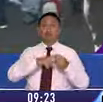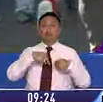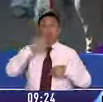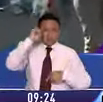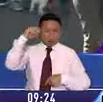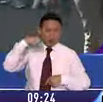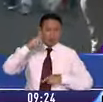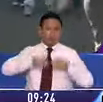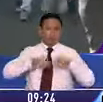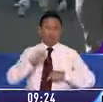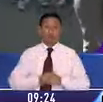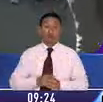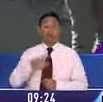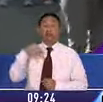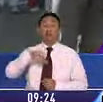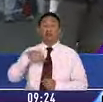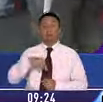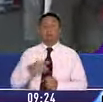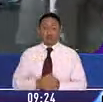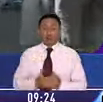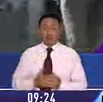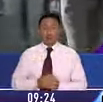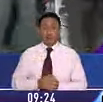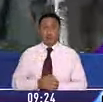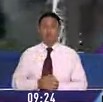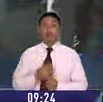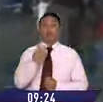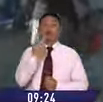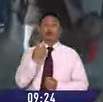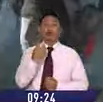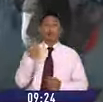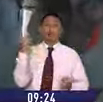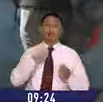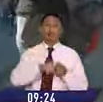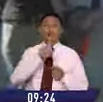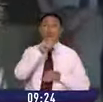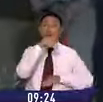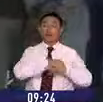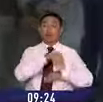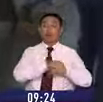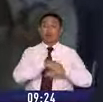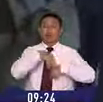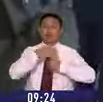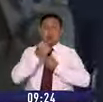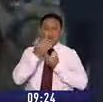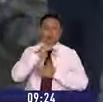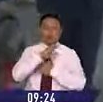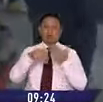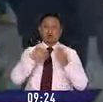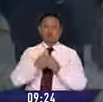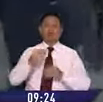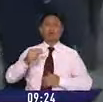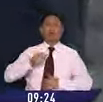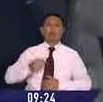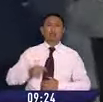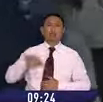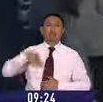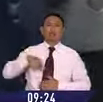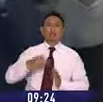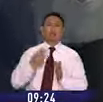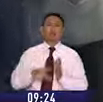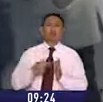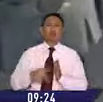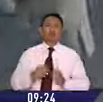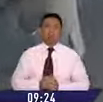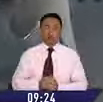recuerde, amigo televidente, que tenemos pues una emisión desde las 12 del día hasta la 1 de la tarde para contarles todos los detalles de cómo se ha desarrollado